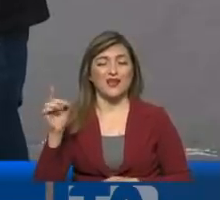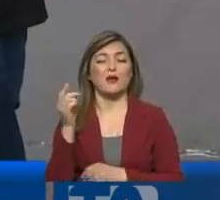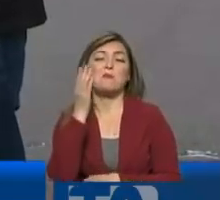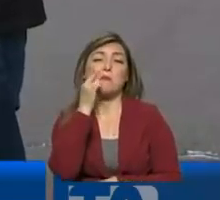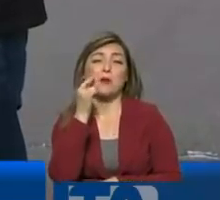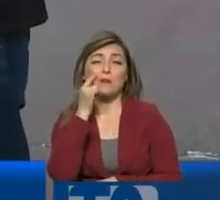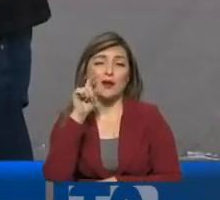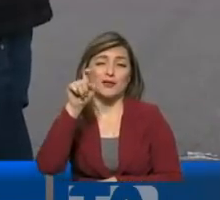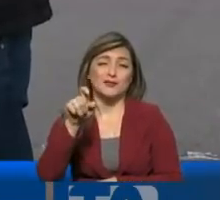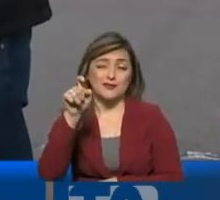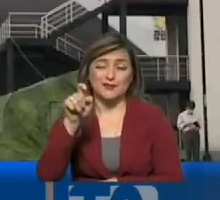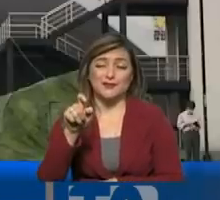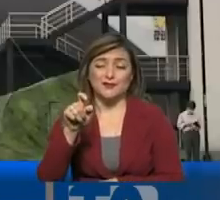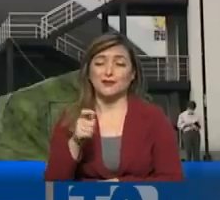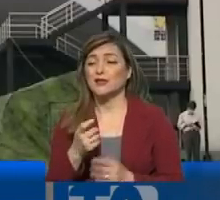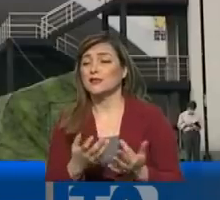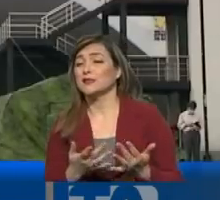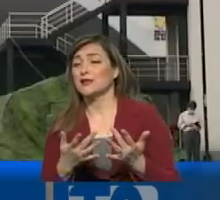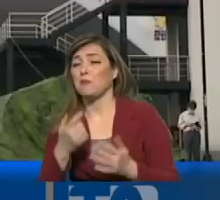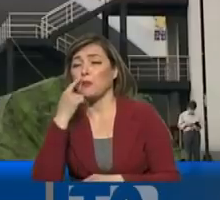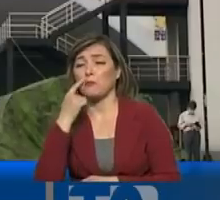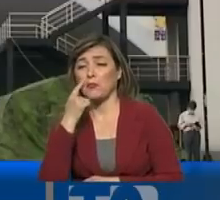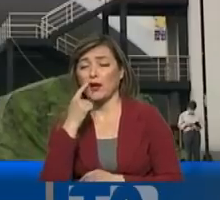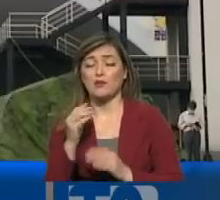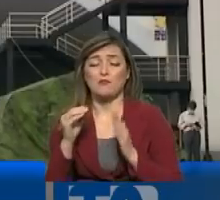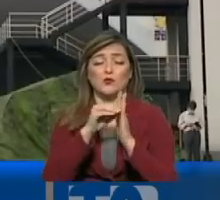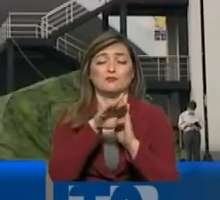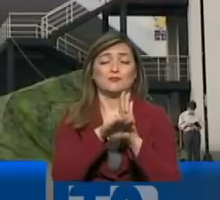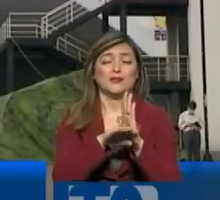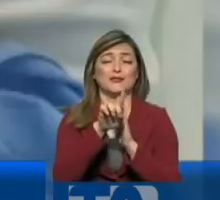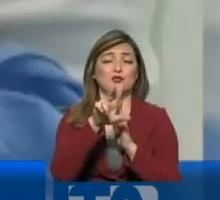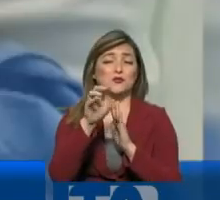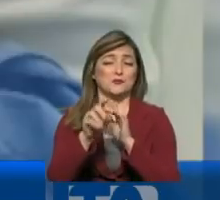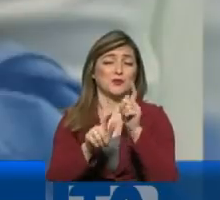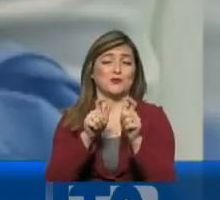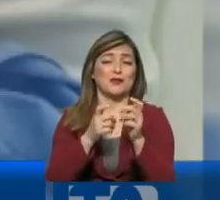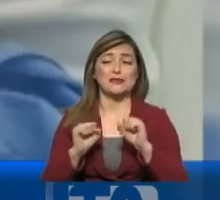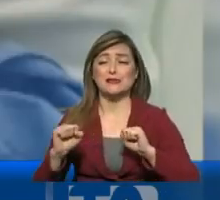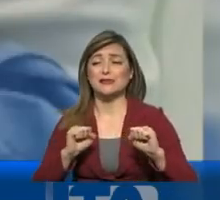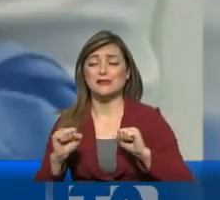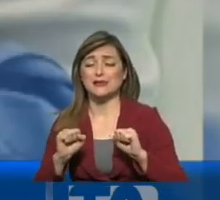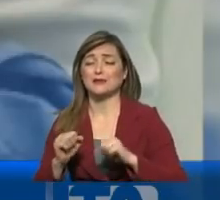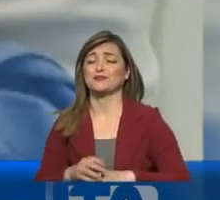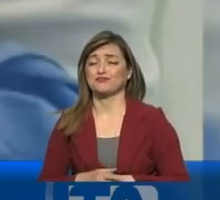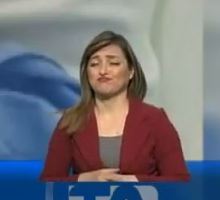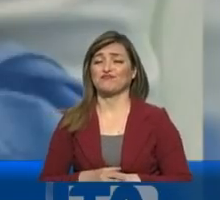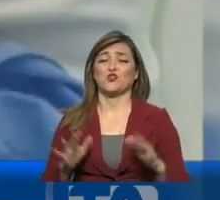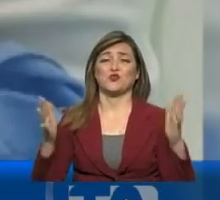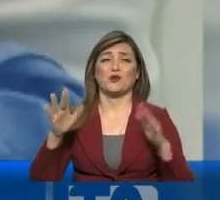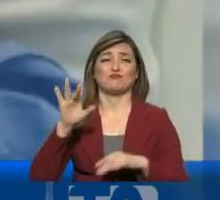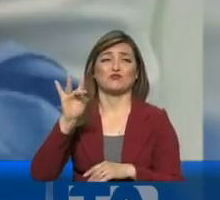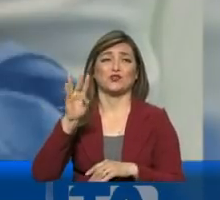de 130 personas en lista que durante esta última semana ha hecho todo lo posible por encontrar una UCI para su padre